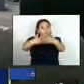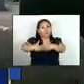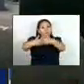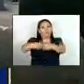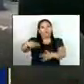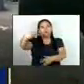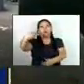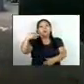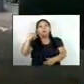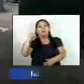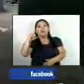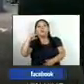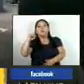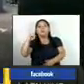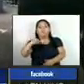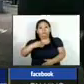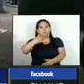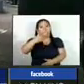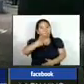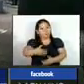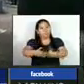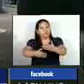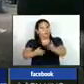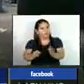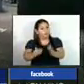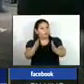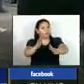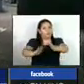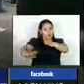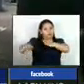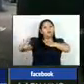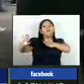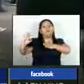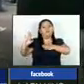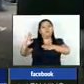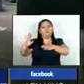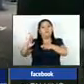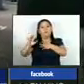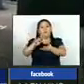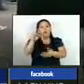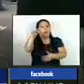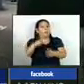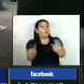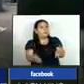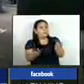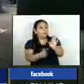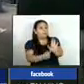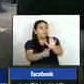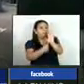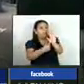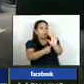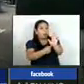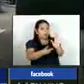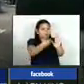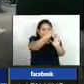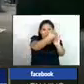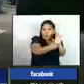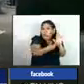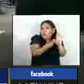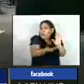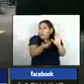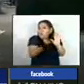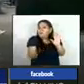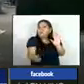dado un paso más en su camino hacia su compromiso Net Zero. Este día Holcim ha presentado su portafolio de productos